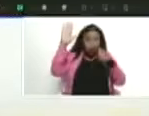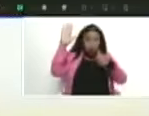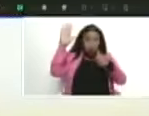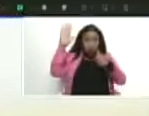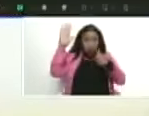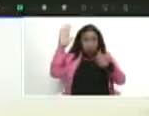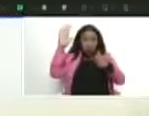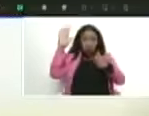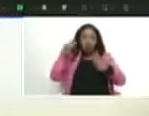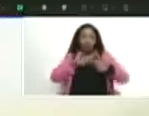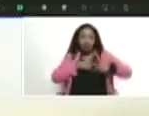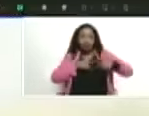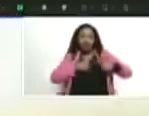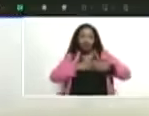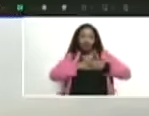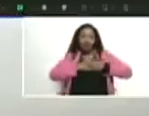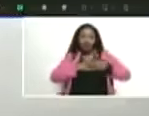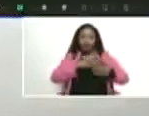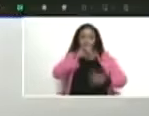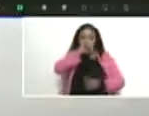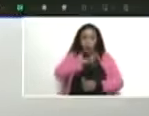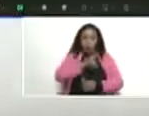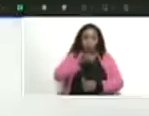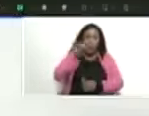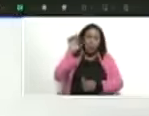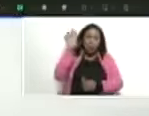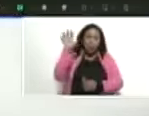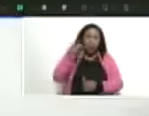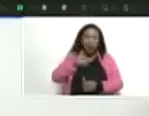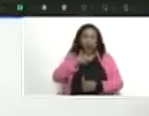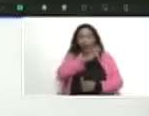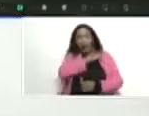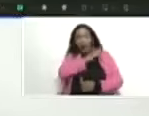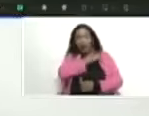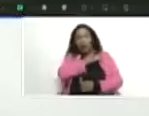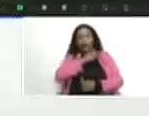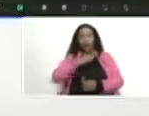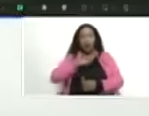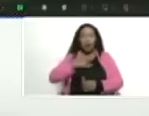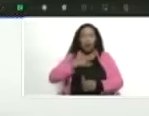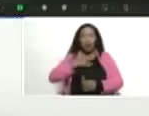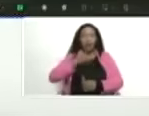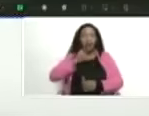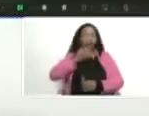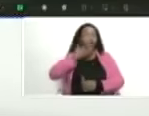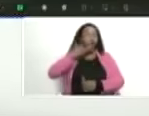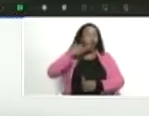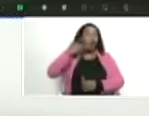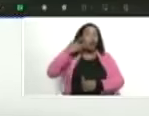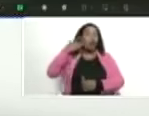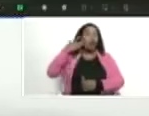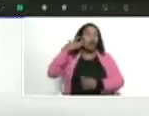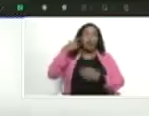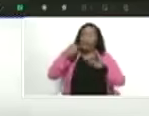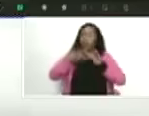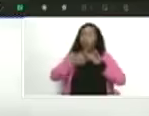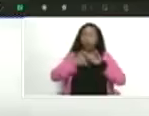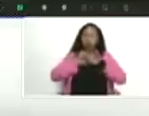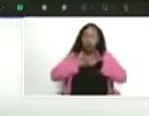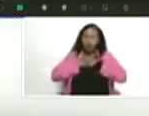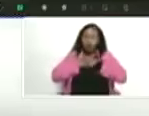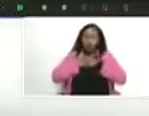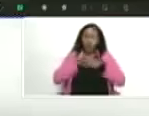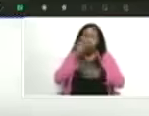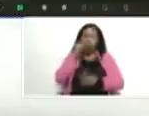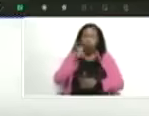corazón, patriota, como comandante en jefe. Orgulloso me siento, profundamente, como hombre